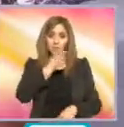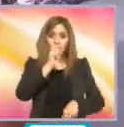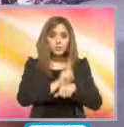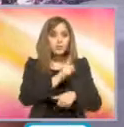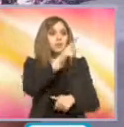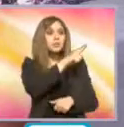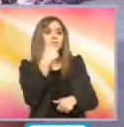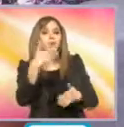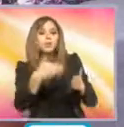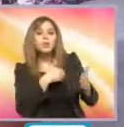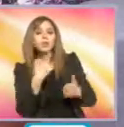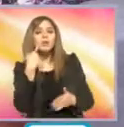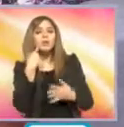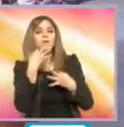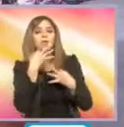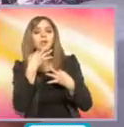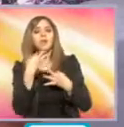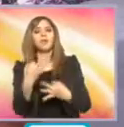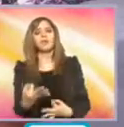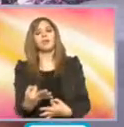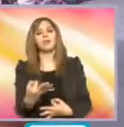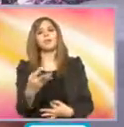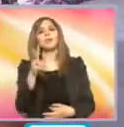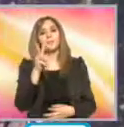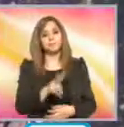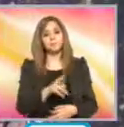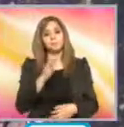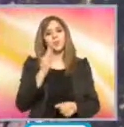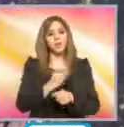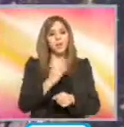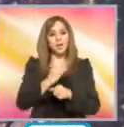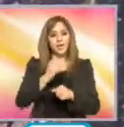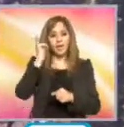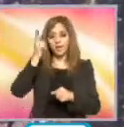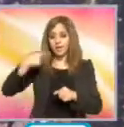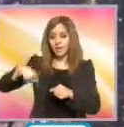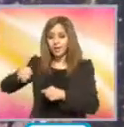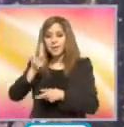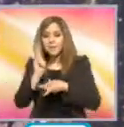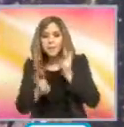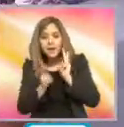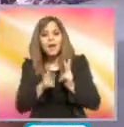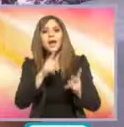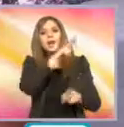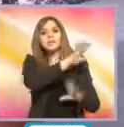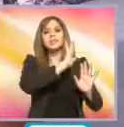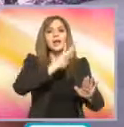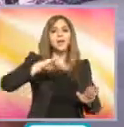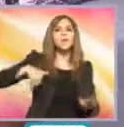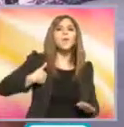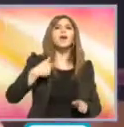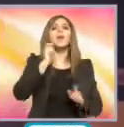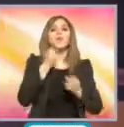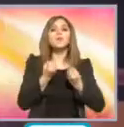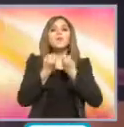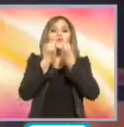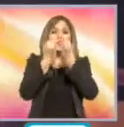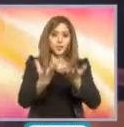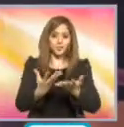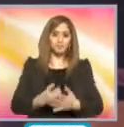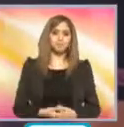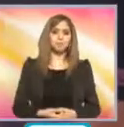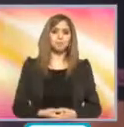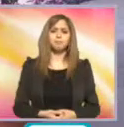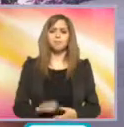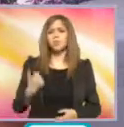cosa, pero bueno. Le quedaron buenas a la chica. Sí, nos saldrá también la sección que nos guardarán ahí. ¿No? Nos van a guardar, no te preocupes. De De premio. Oye, ¿sí es importante ir a la escuela,